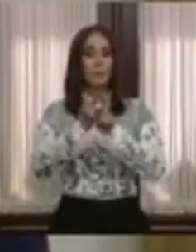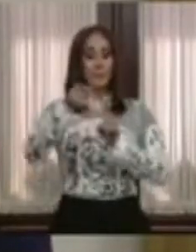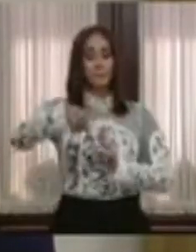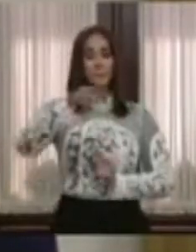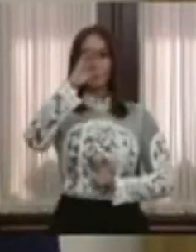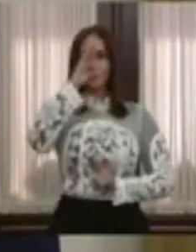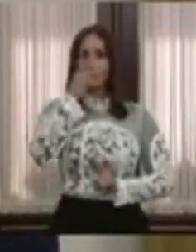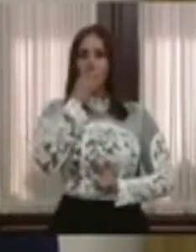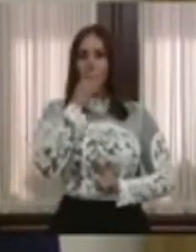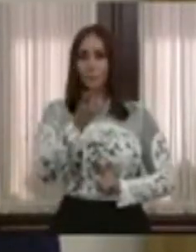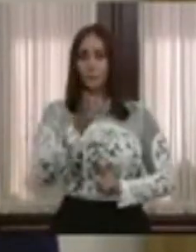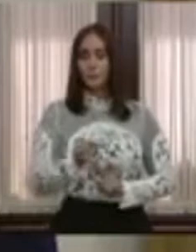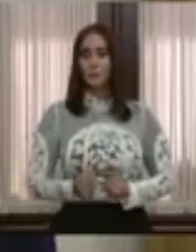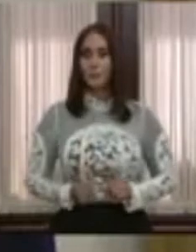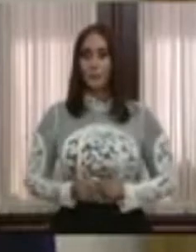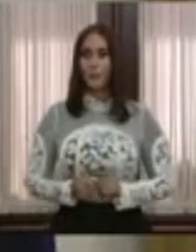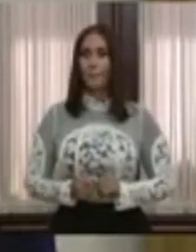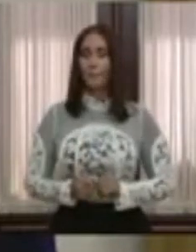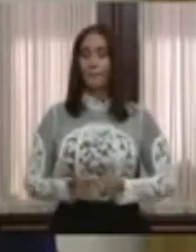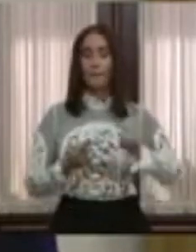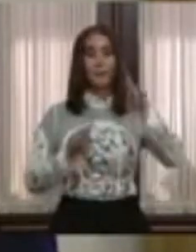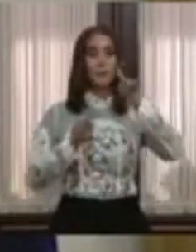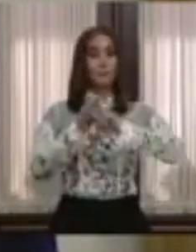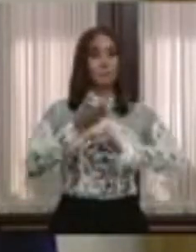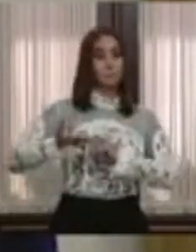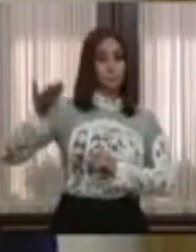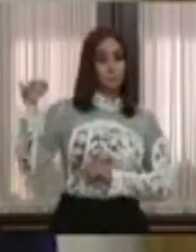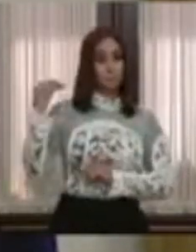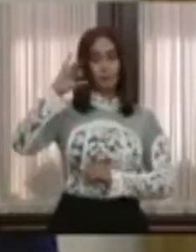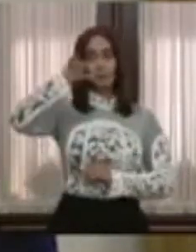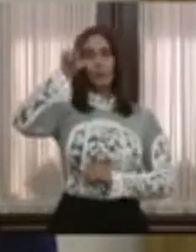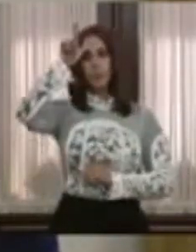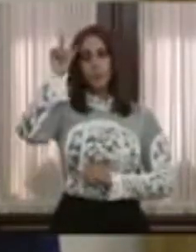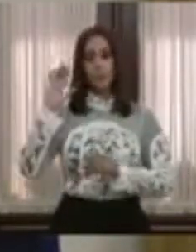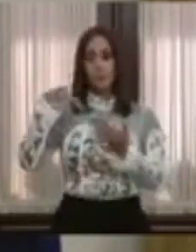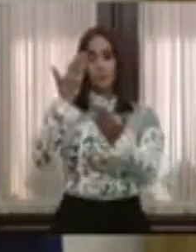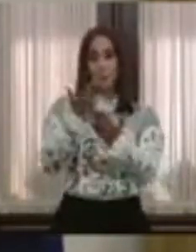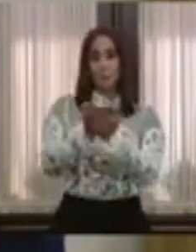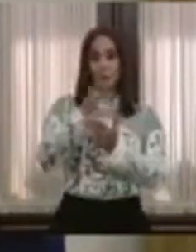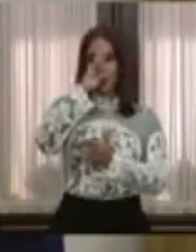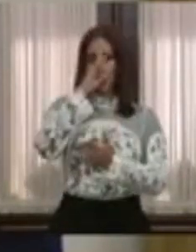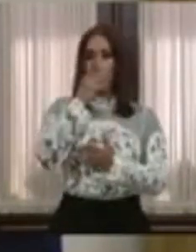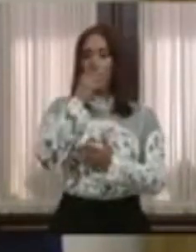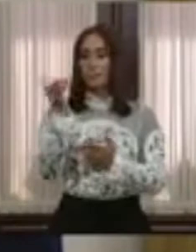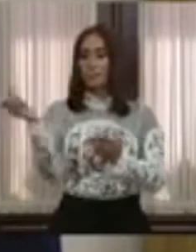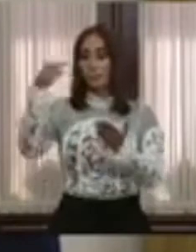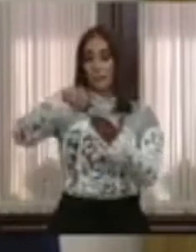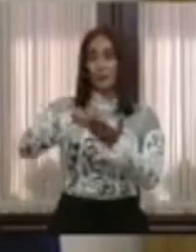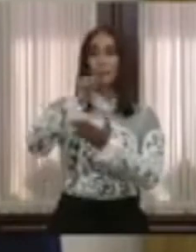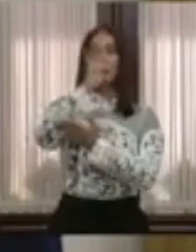Dominicana. El mes pasado de julio a nuestro país llegaron 54.000